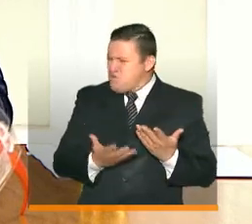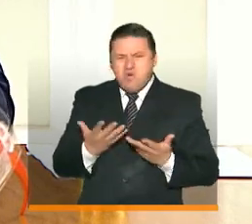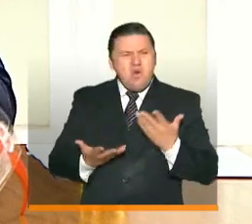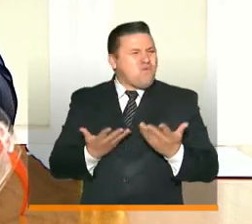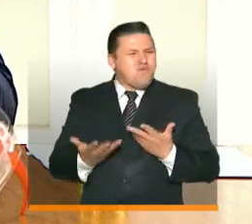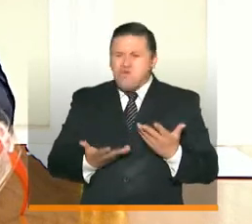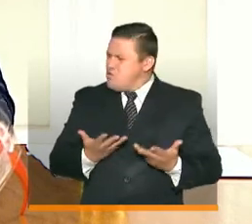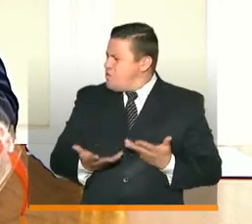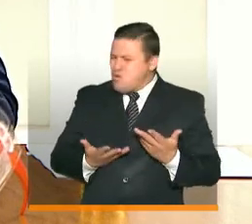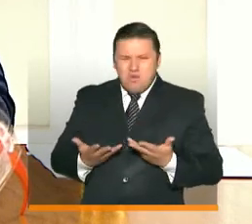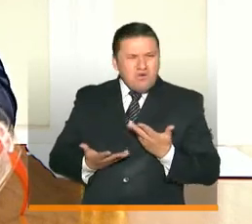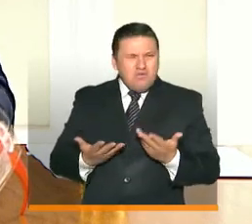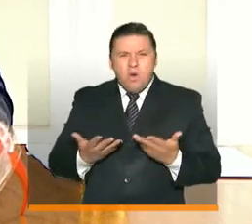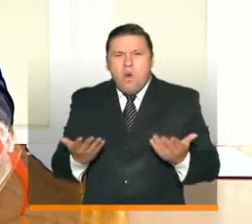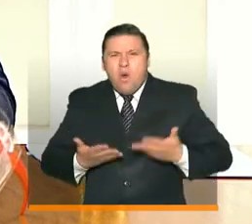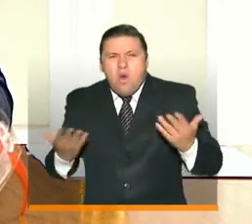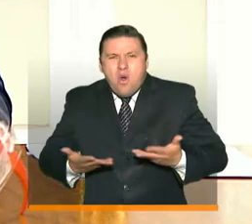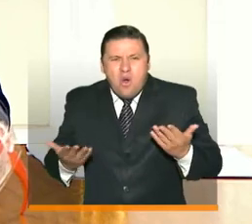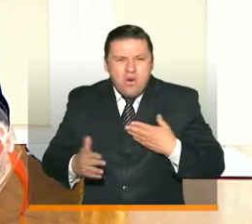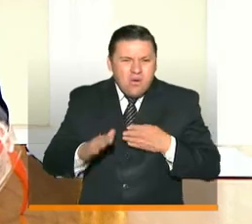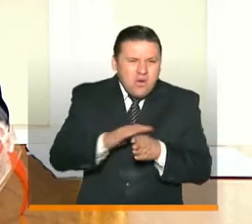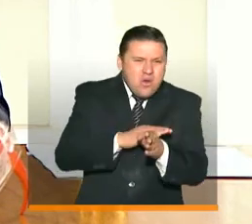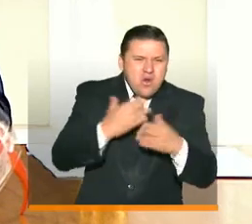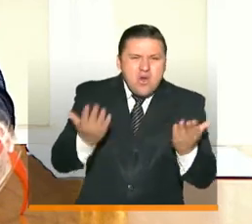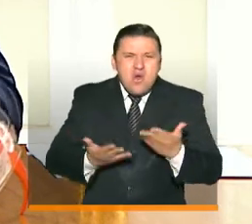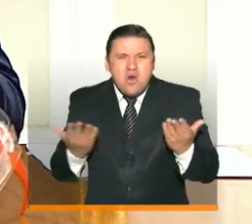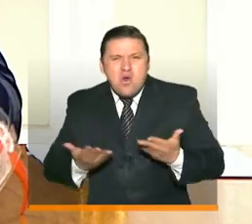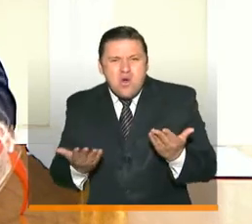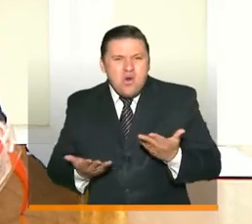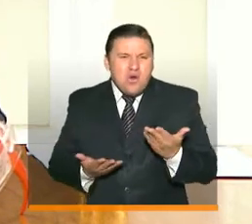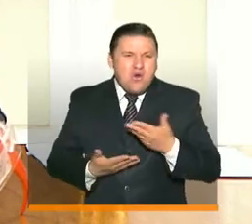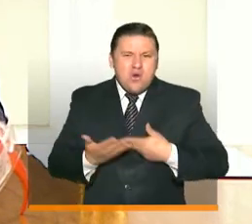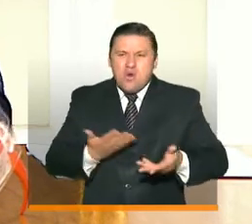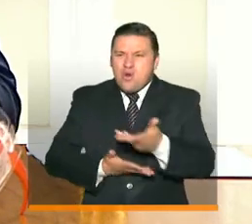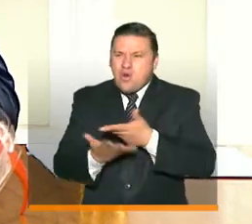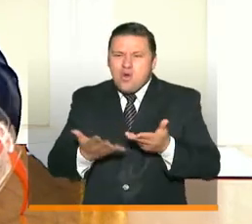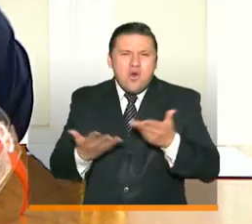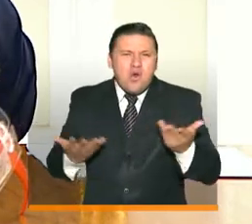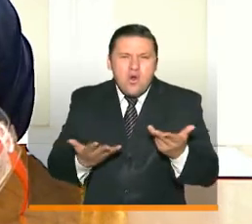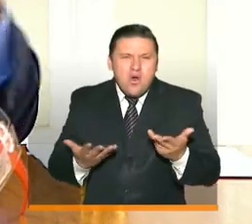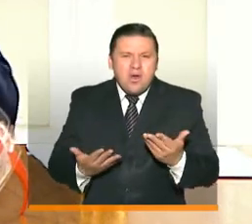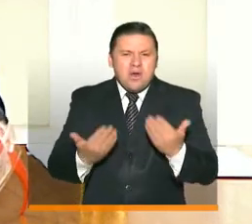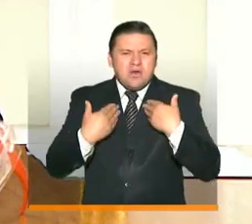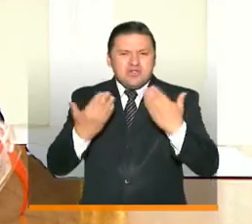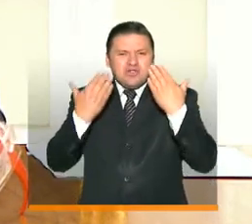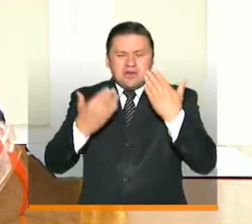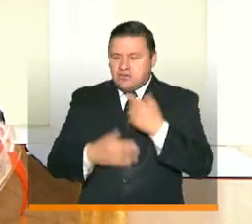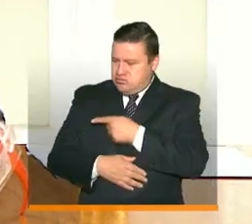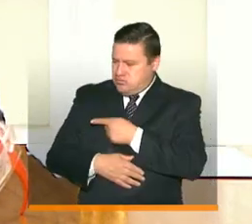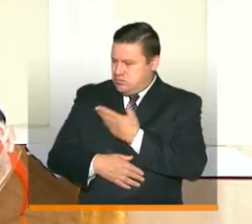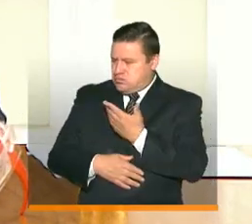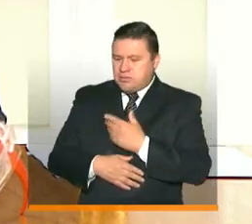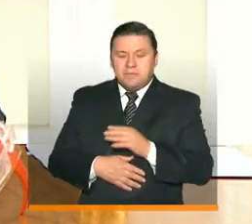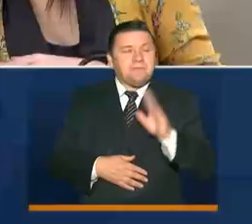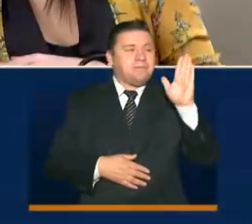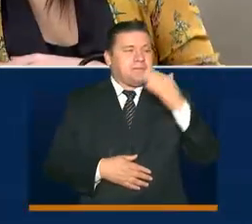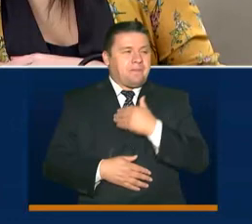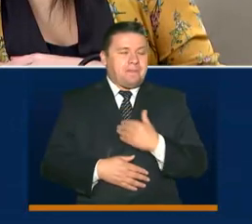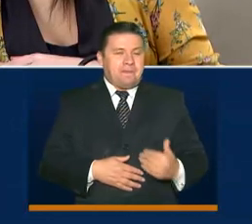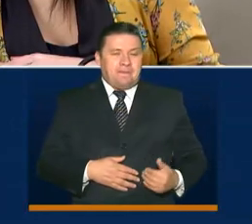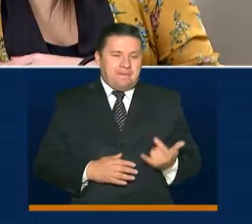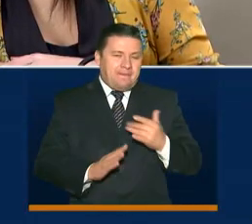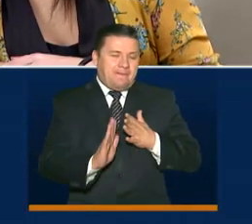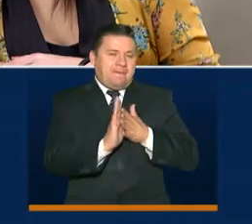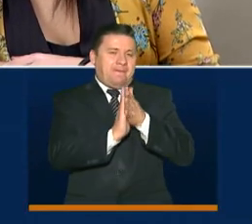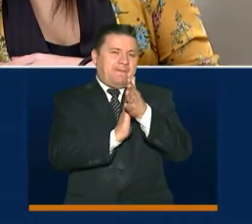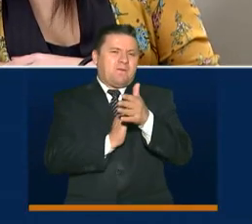preguntan cómo entro, cómo ingreso, cómo comparto y cómo me beneficio, ¿usted qué les diría? Bien, presidente, les había